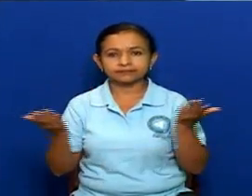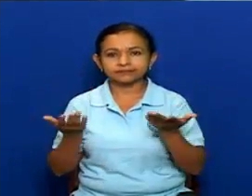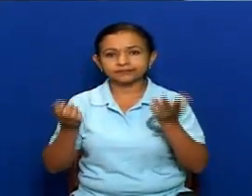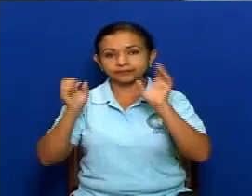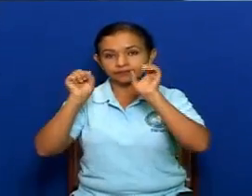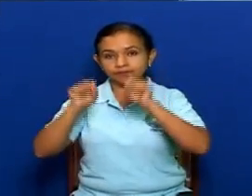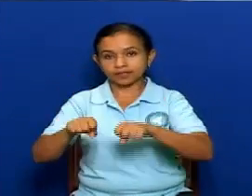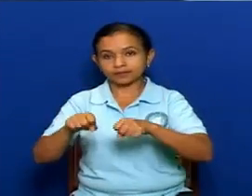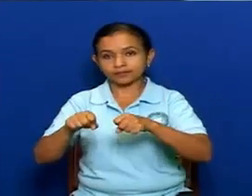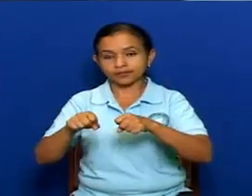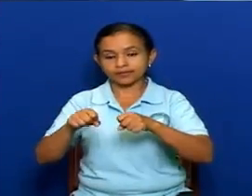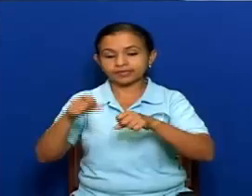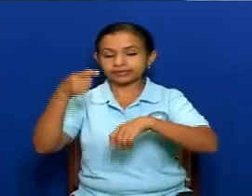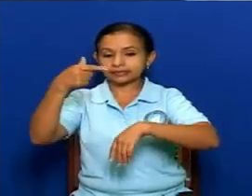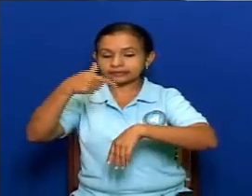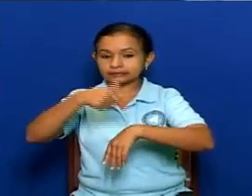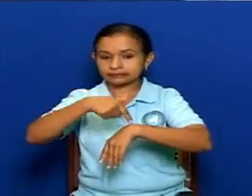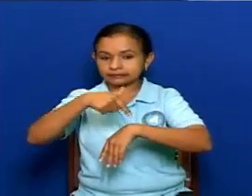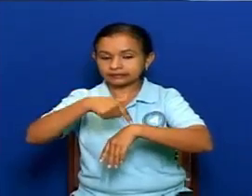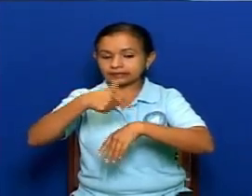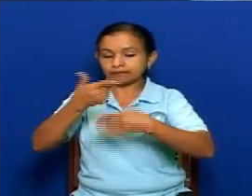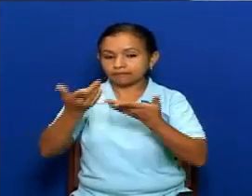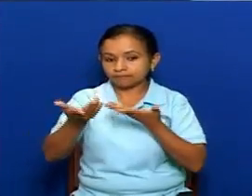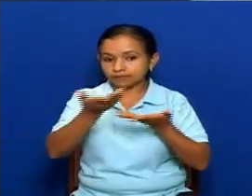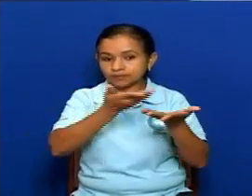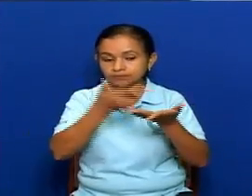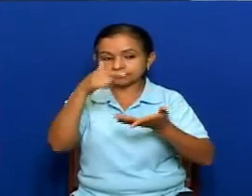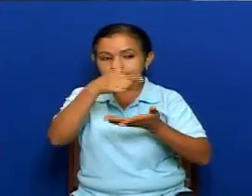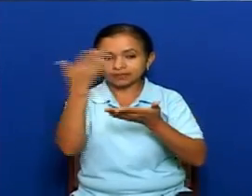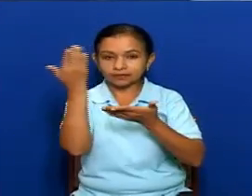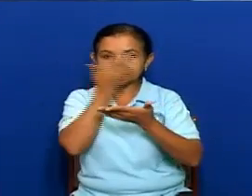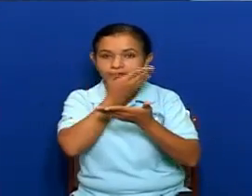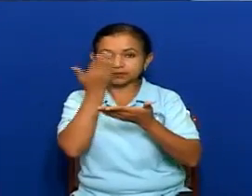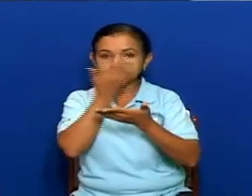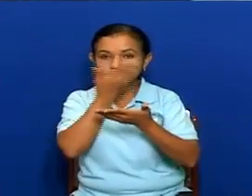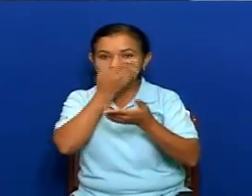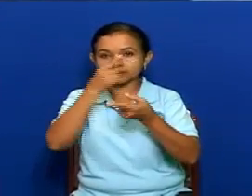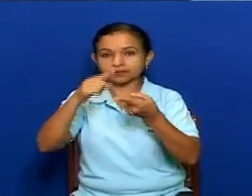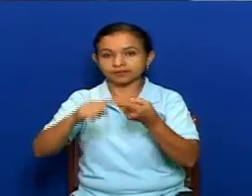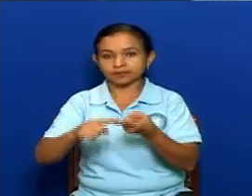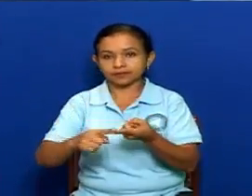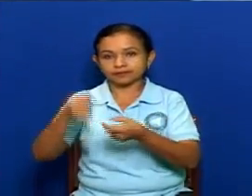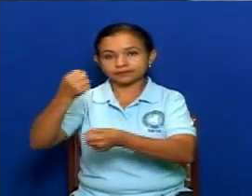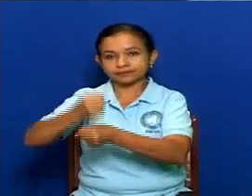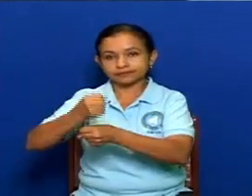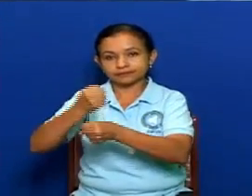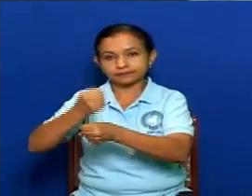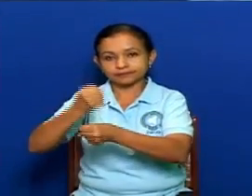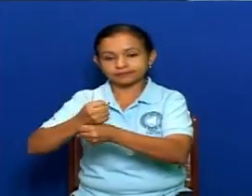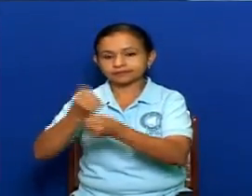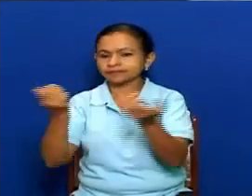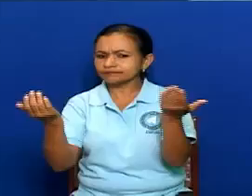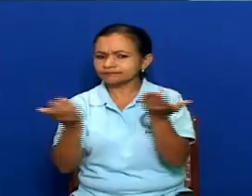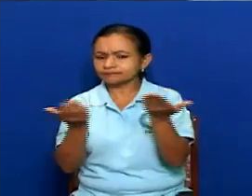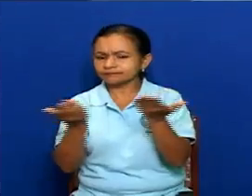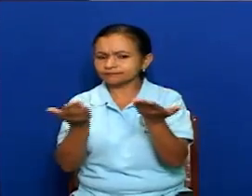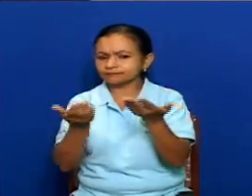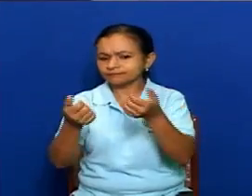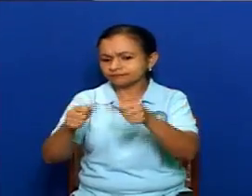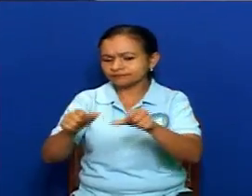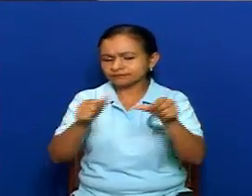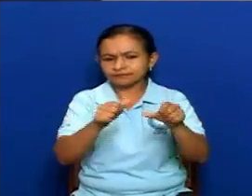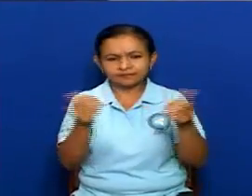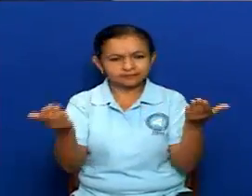poder conjugar el tiempo que se invertía para estudiar, para el trabajo? ¿Cómo fue que se